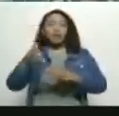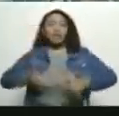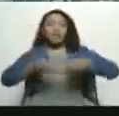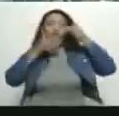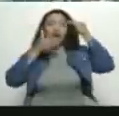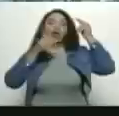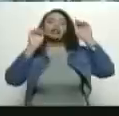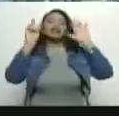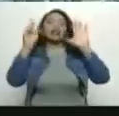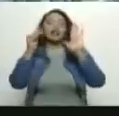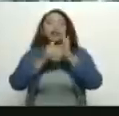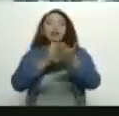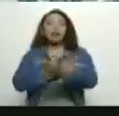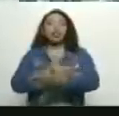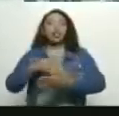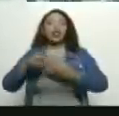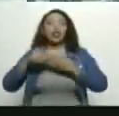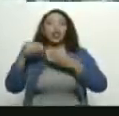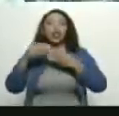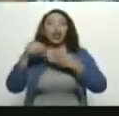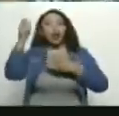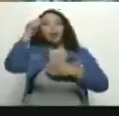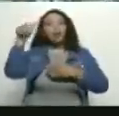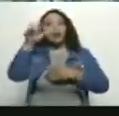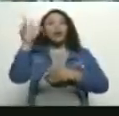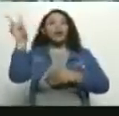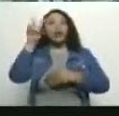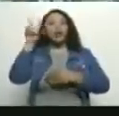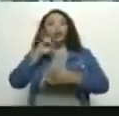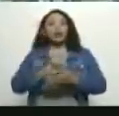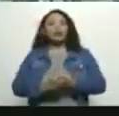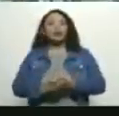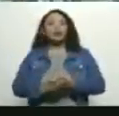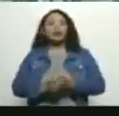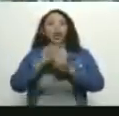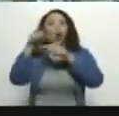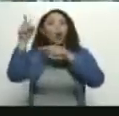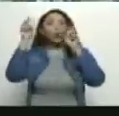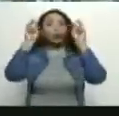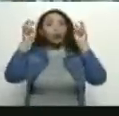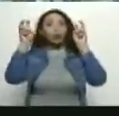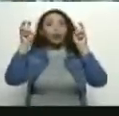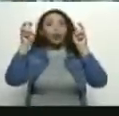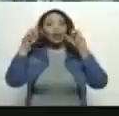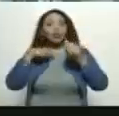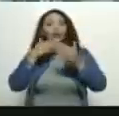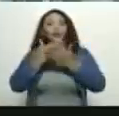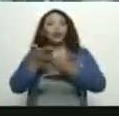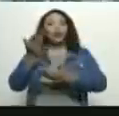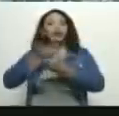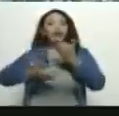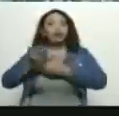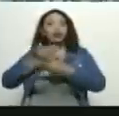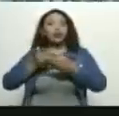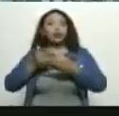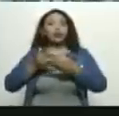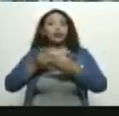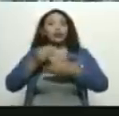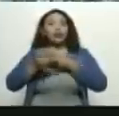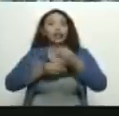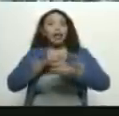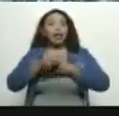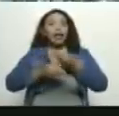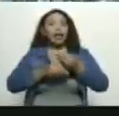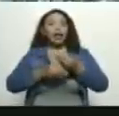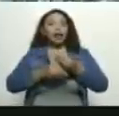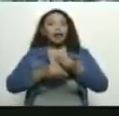más de 7.000 millones de dólares al pueblo de Venezuela. Por otra parte, abogó por la cooperación, por la consolidación de